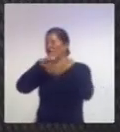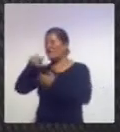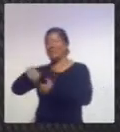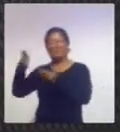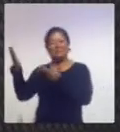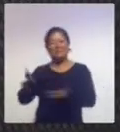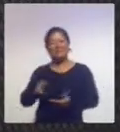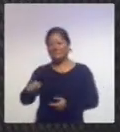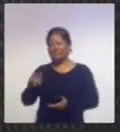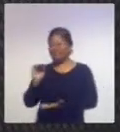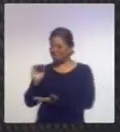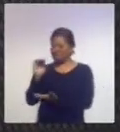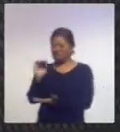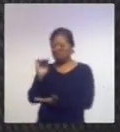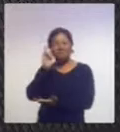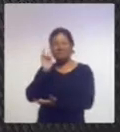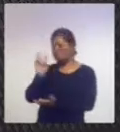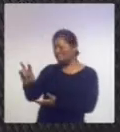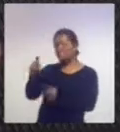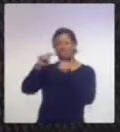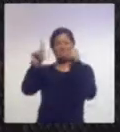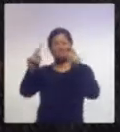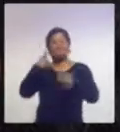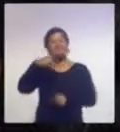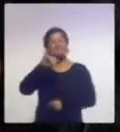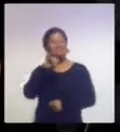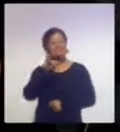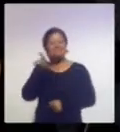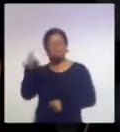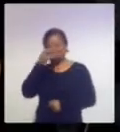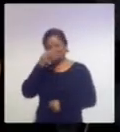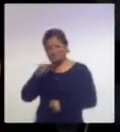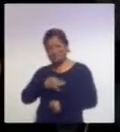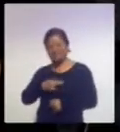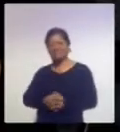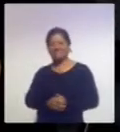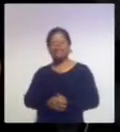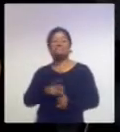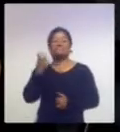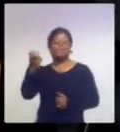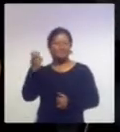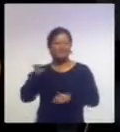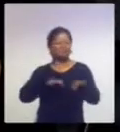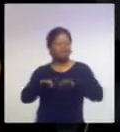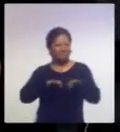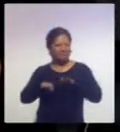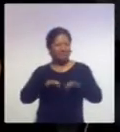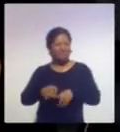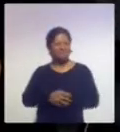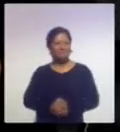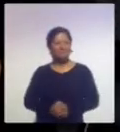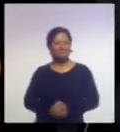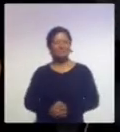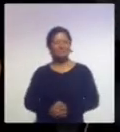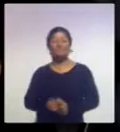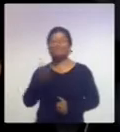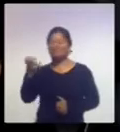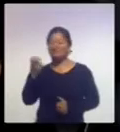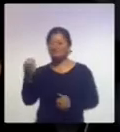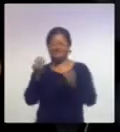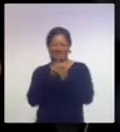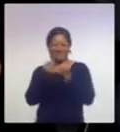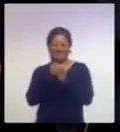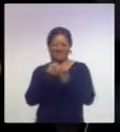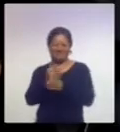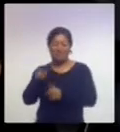estos premios para Tlaxcala, pero sí, como lo mencioné, es un fruto de mucho trabajo, de estas capacitaciones que